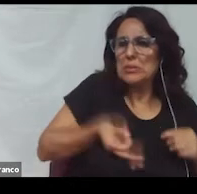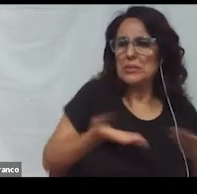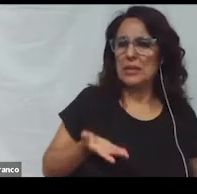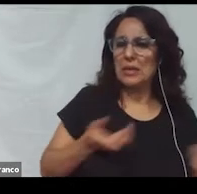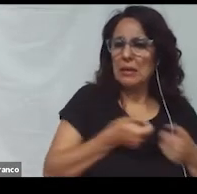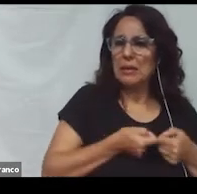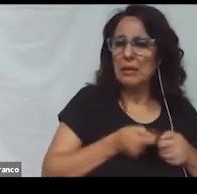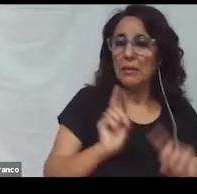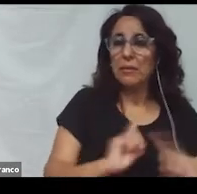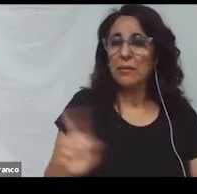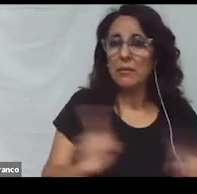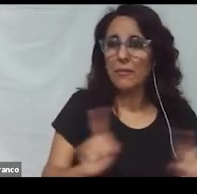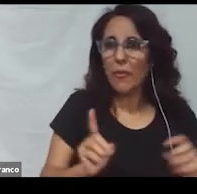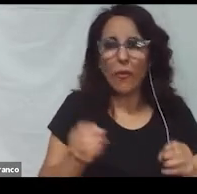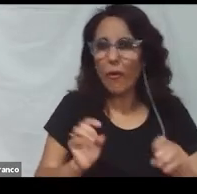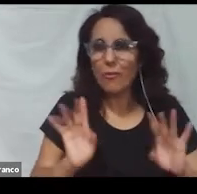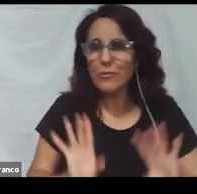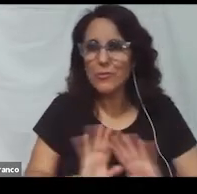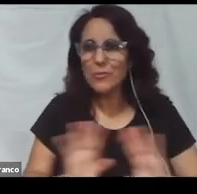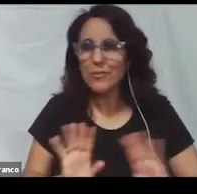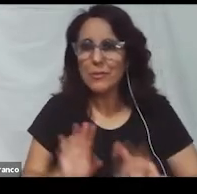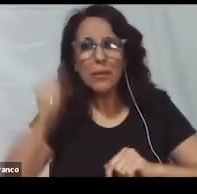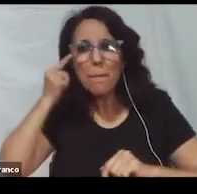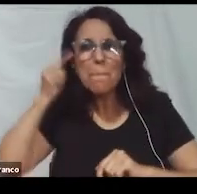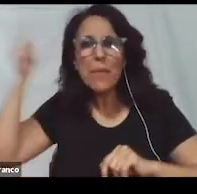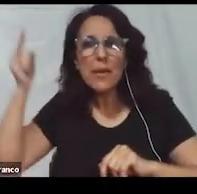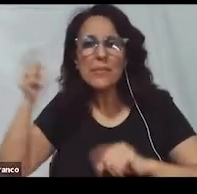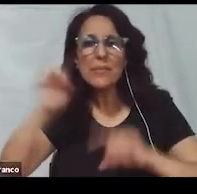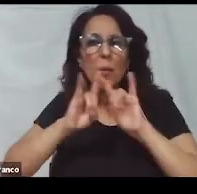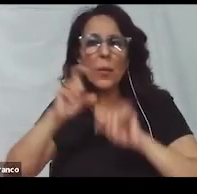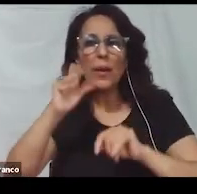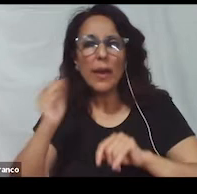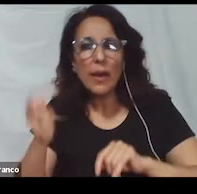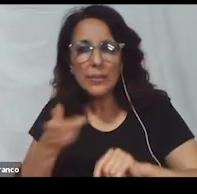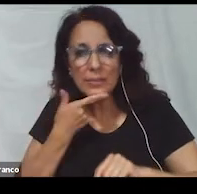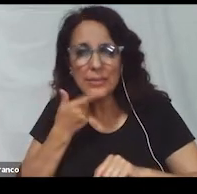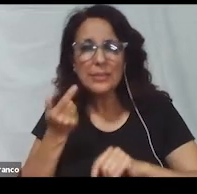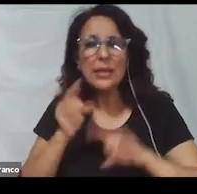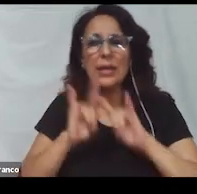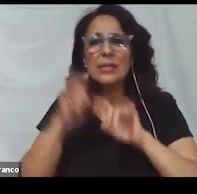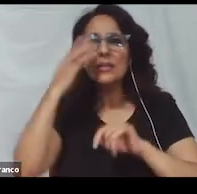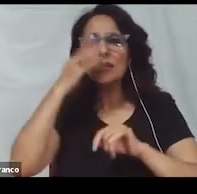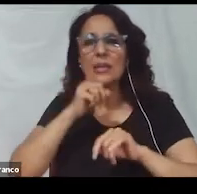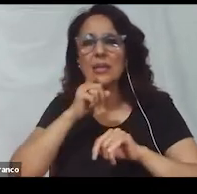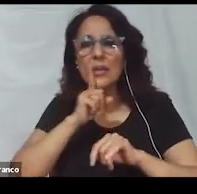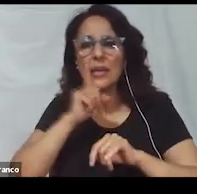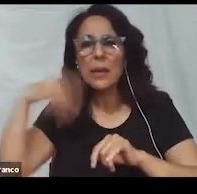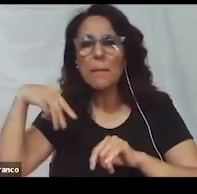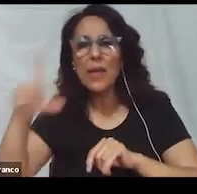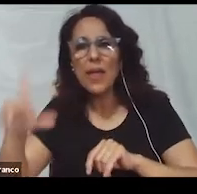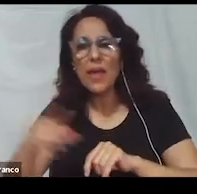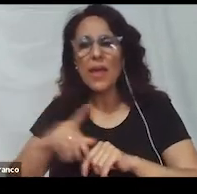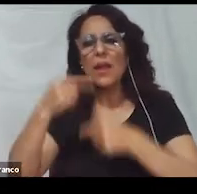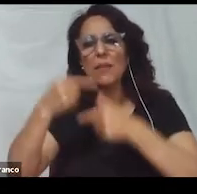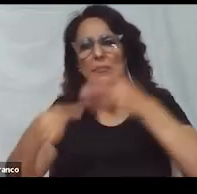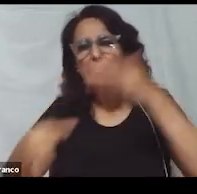no. Entonces, no es solo suficiente con lo que les estamos mencionando en estas clases de la Wicca, el HTML y el lector de pantalla,